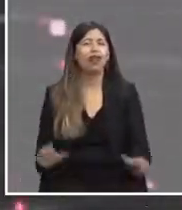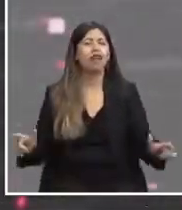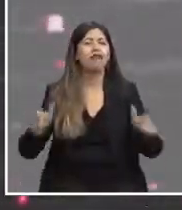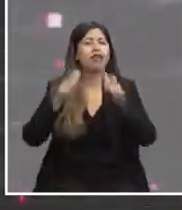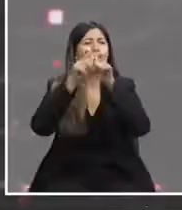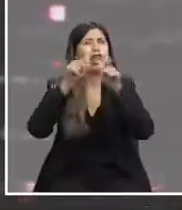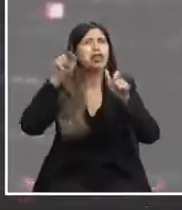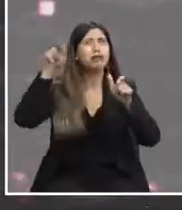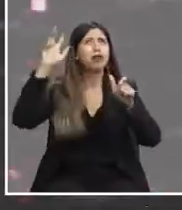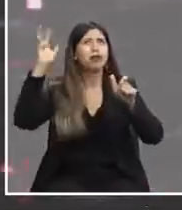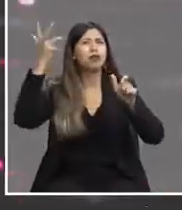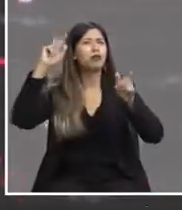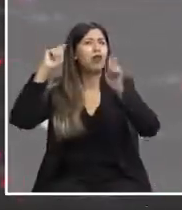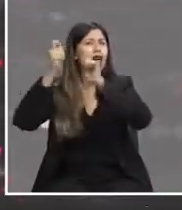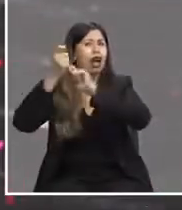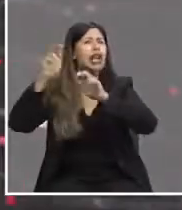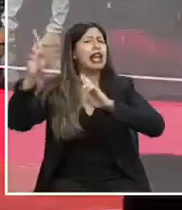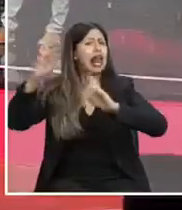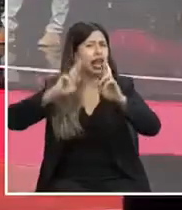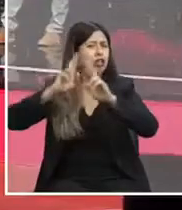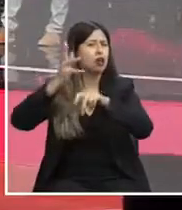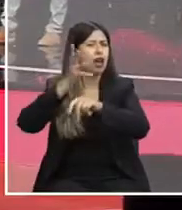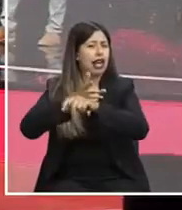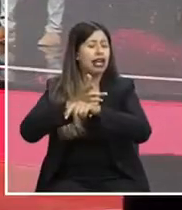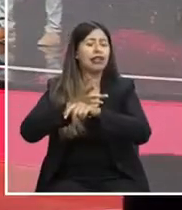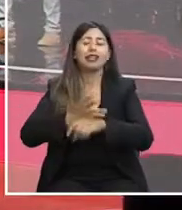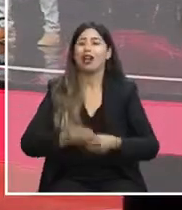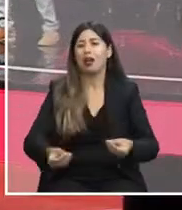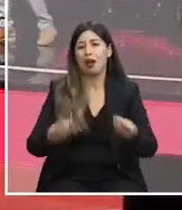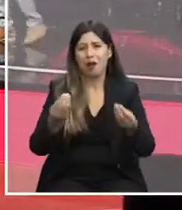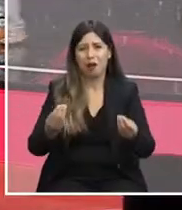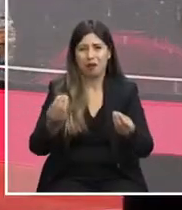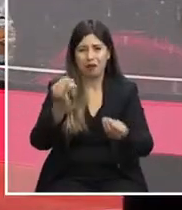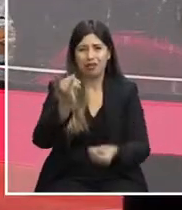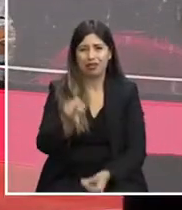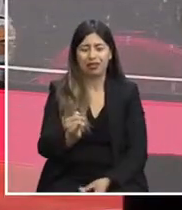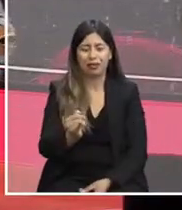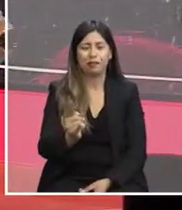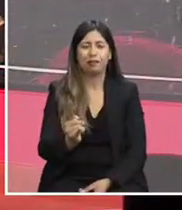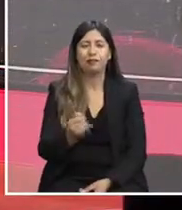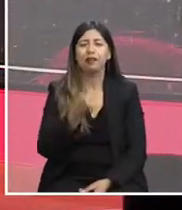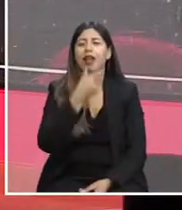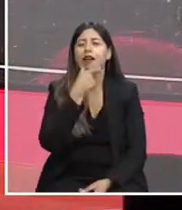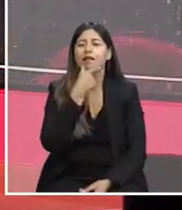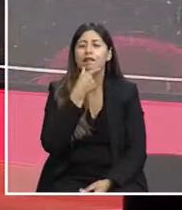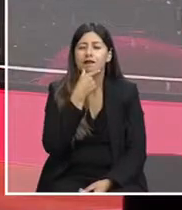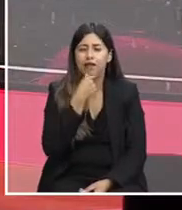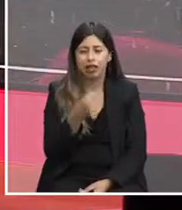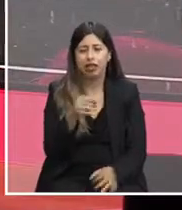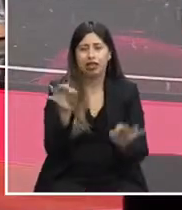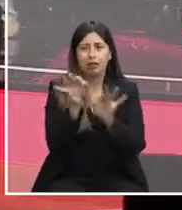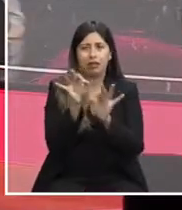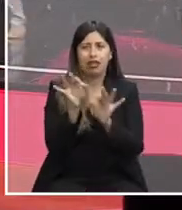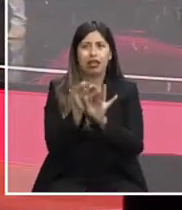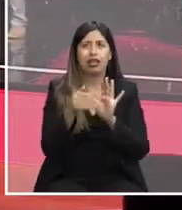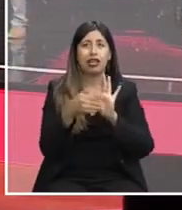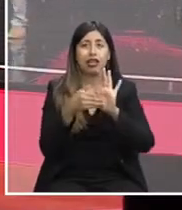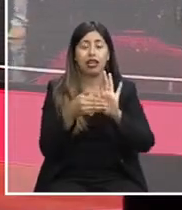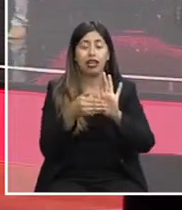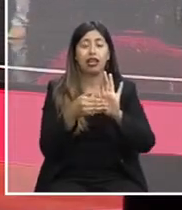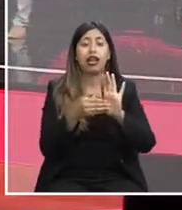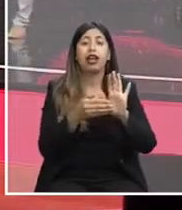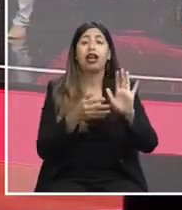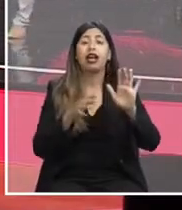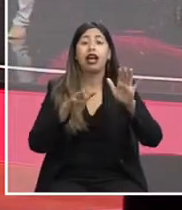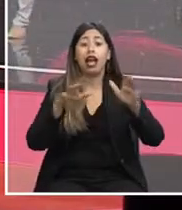¿hay relación? Por supuesto que hay relación. Un diagrama muy simple. La carga del hielo sobre